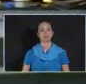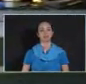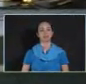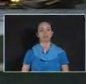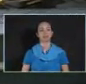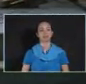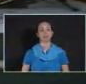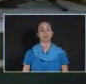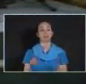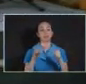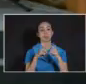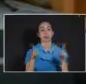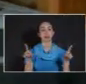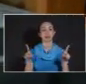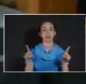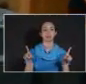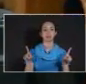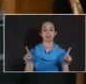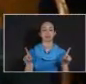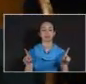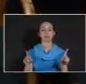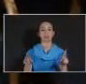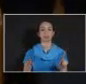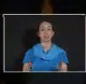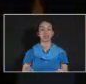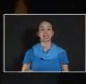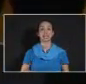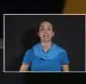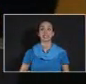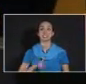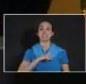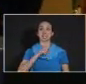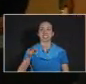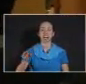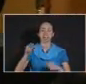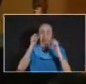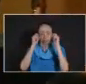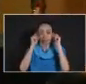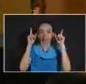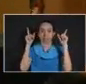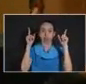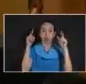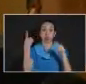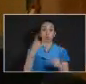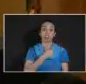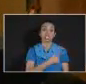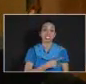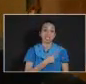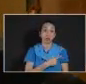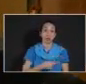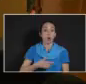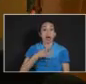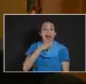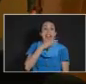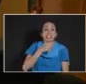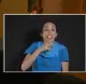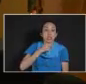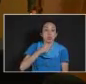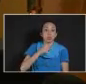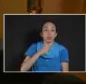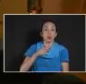Pero les estaría despertando algo para que ustedes se hicieran volver, para que ustedes volvieran allá.